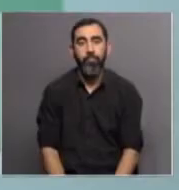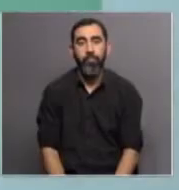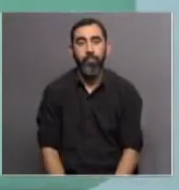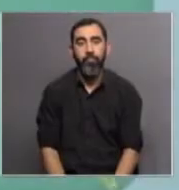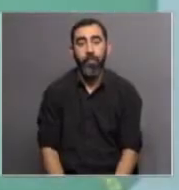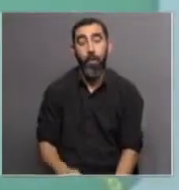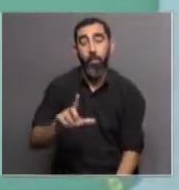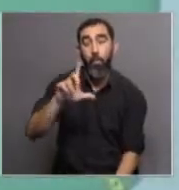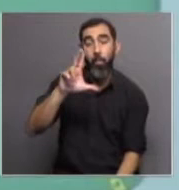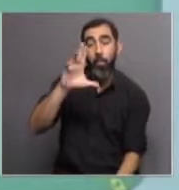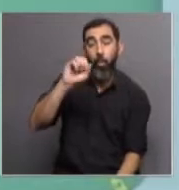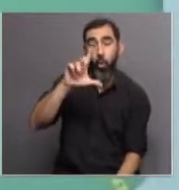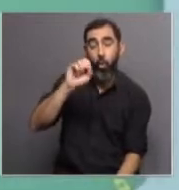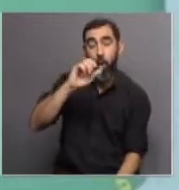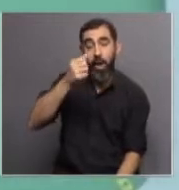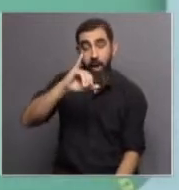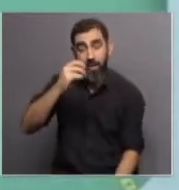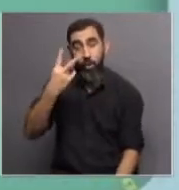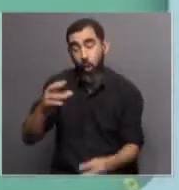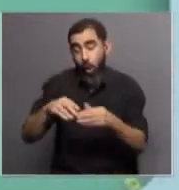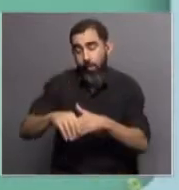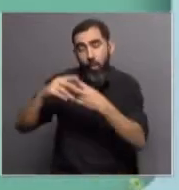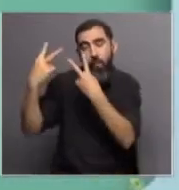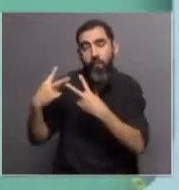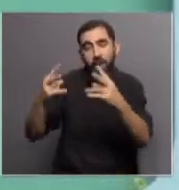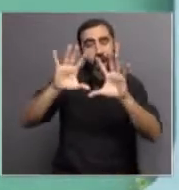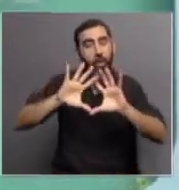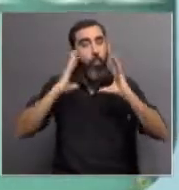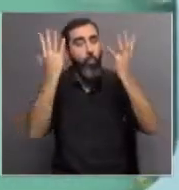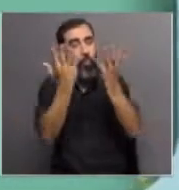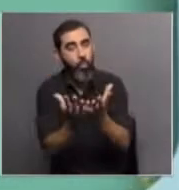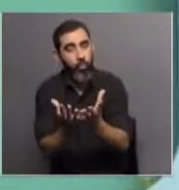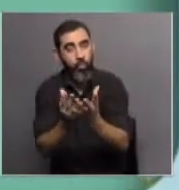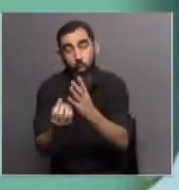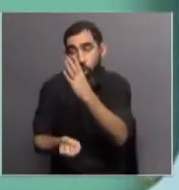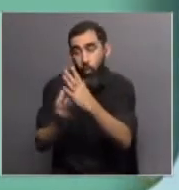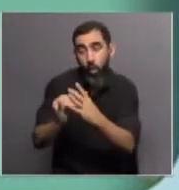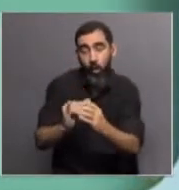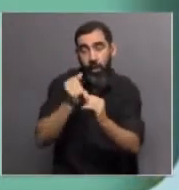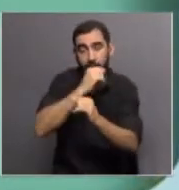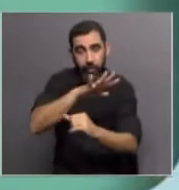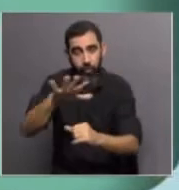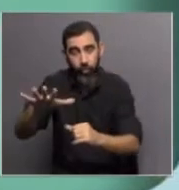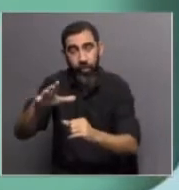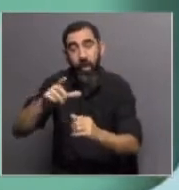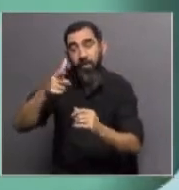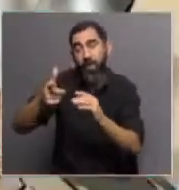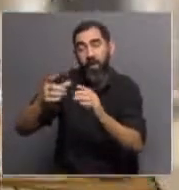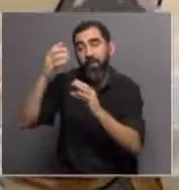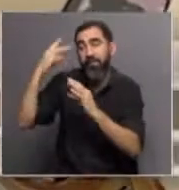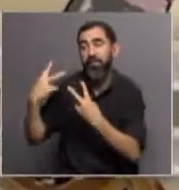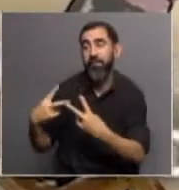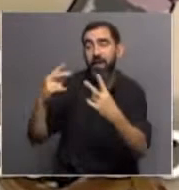Polo y Analía son dos amigos que viajan por el mundo. En las nuevas aventuras van de la Antártida a la